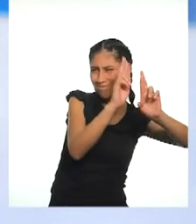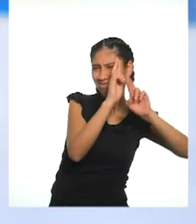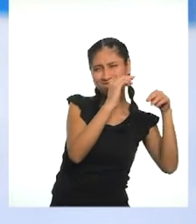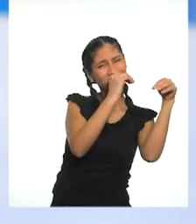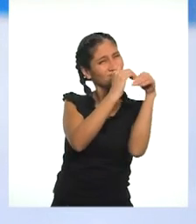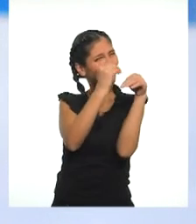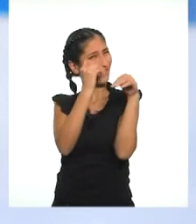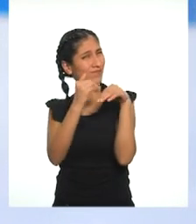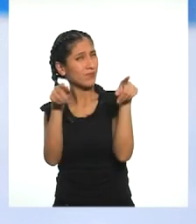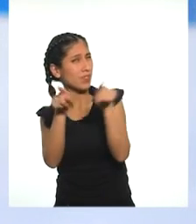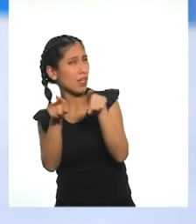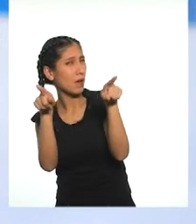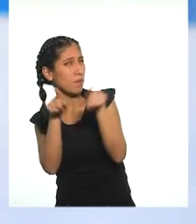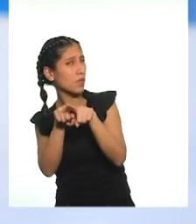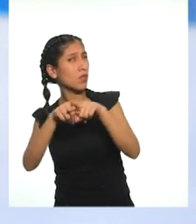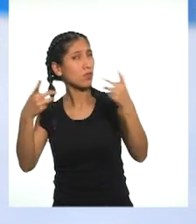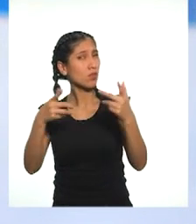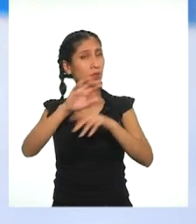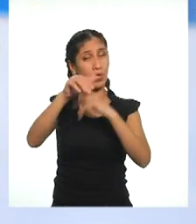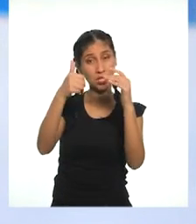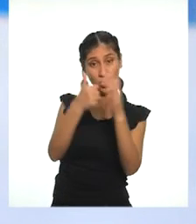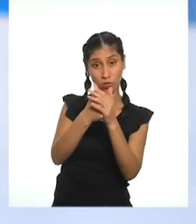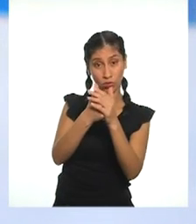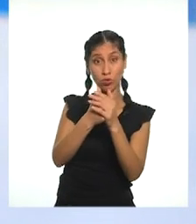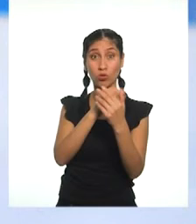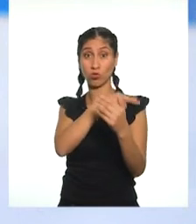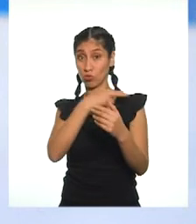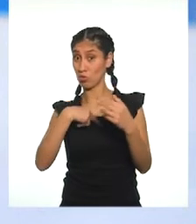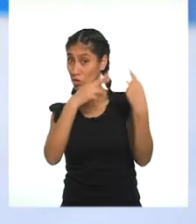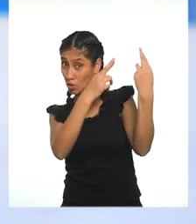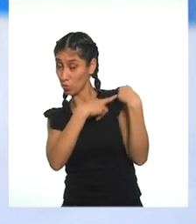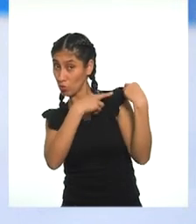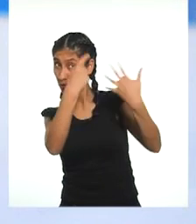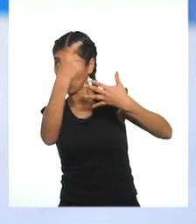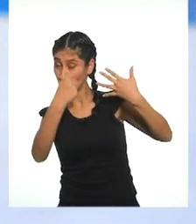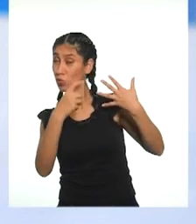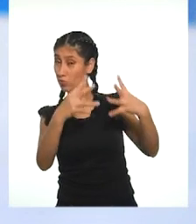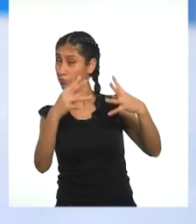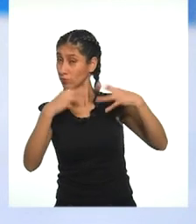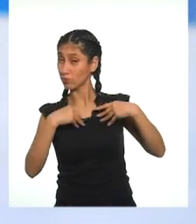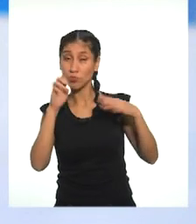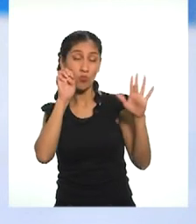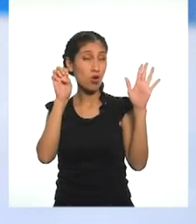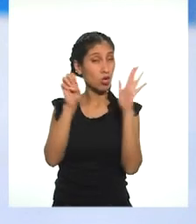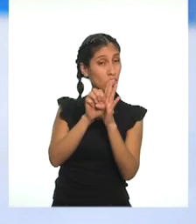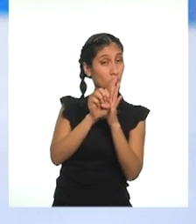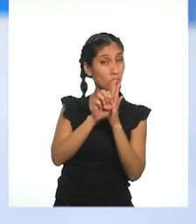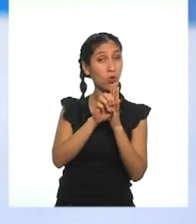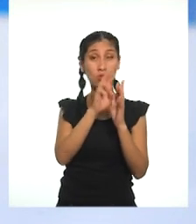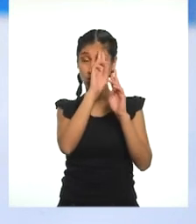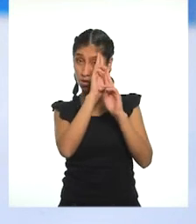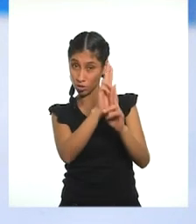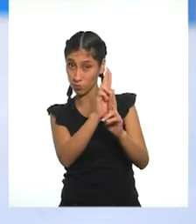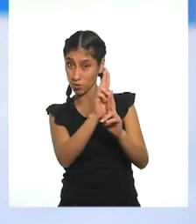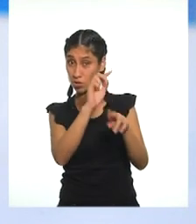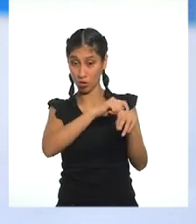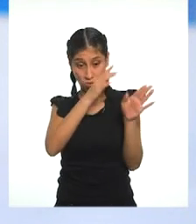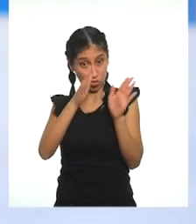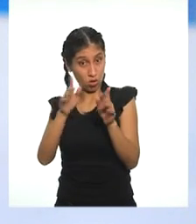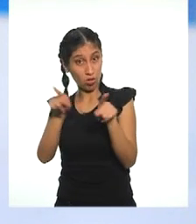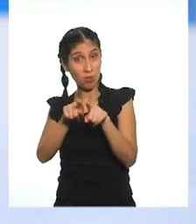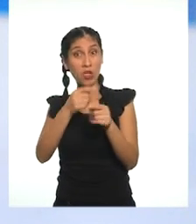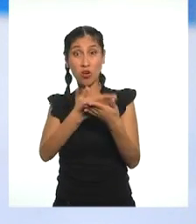y también situaciones en las que cumplimos nuestros deberes. Por ejemplo, respetar nuestro turno, no tirar basura en la